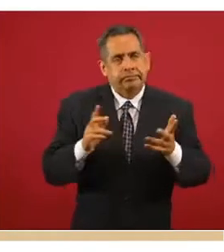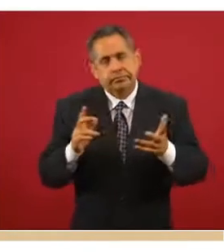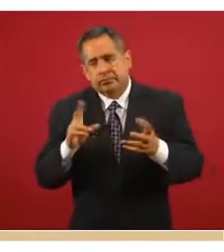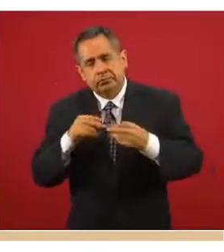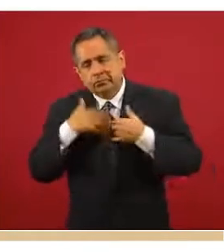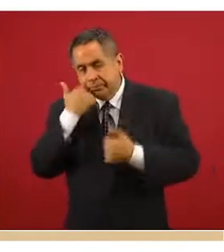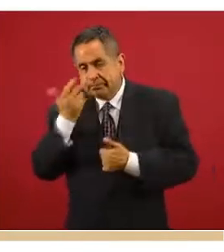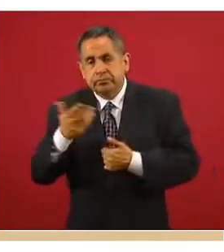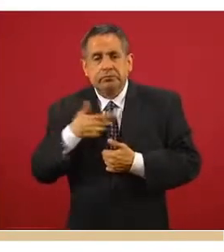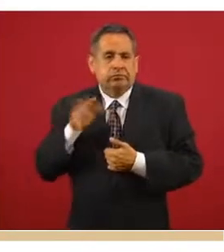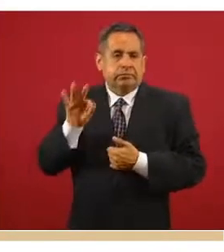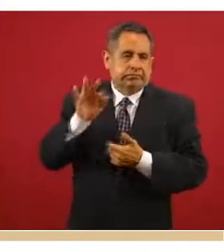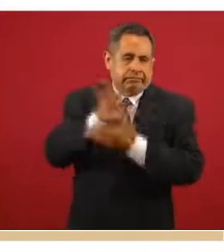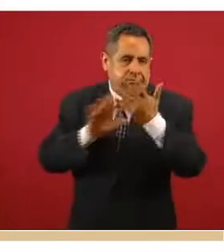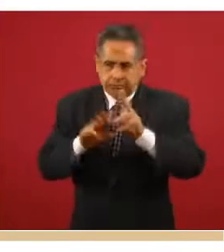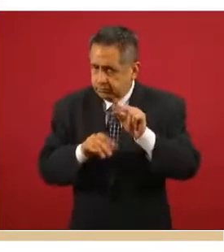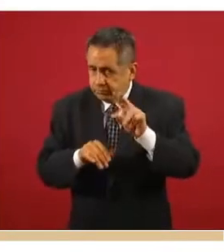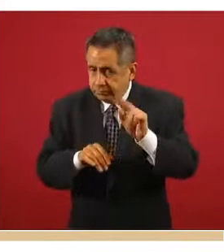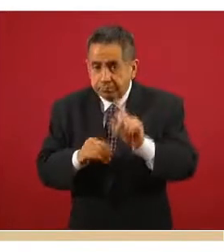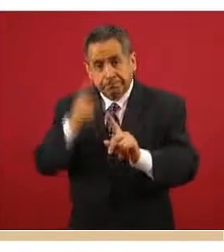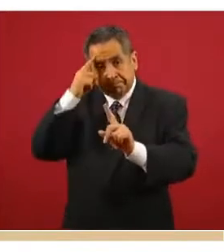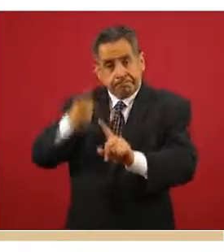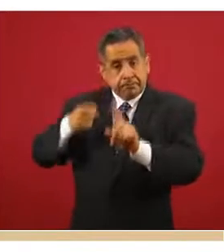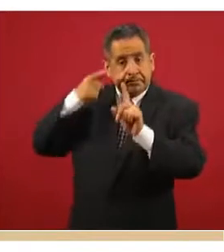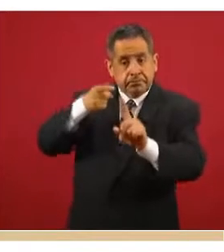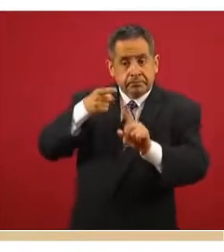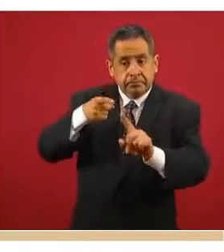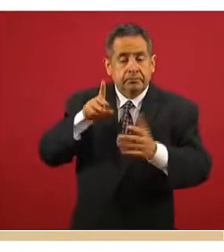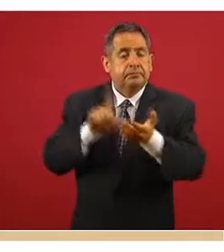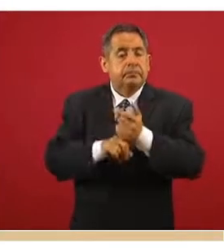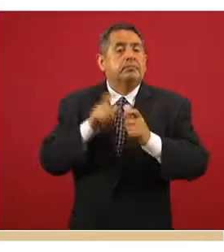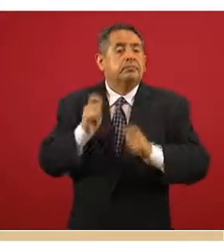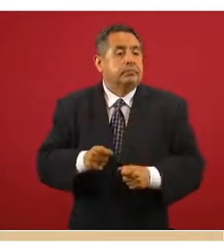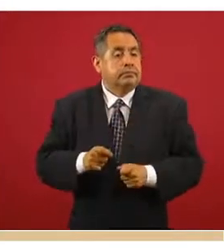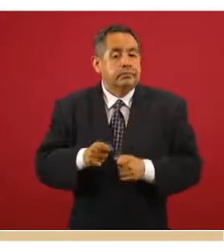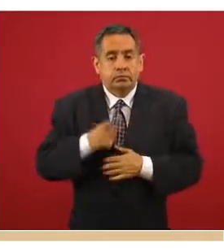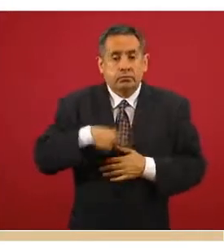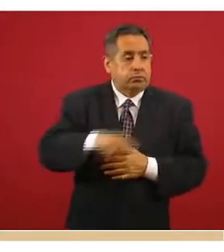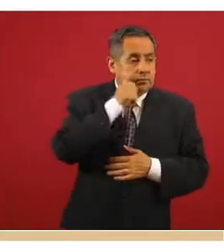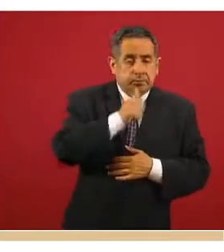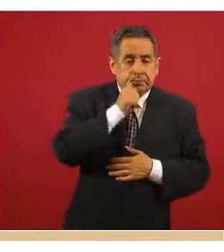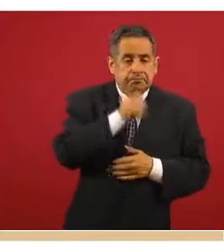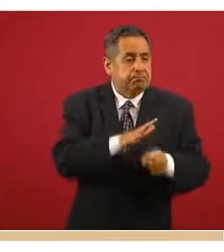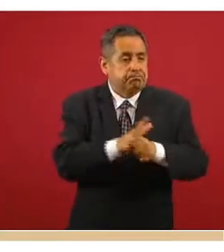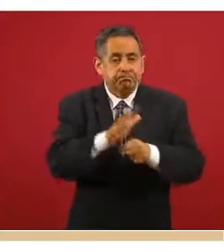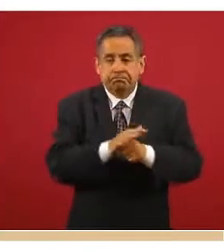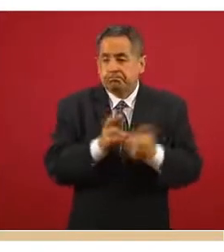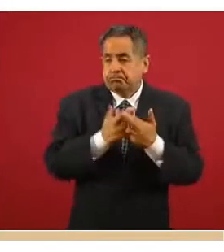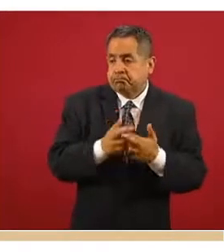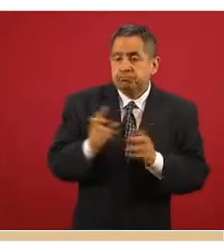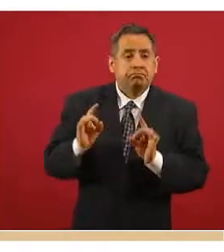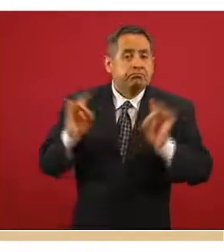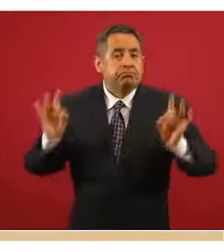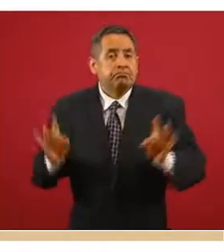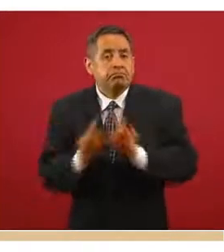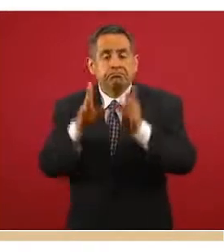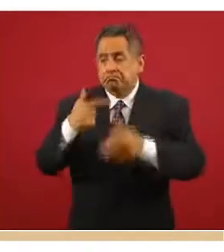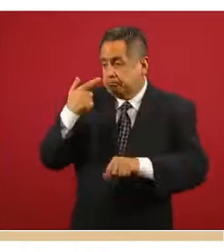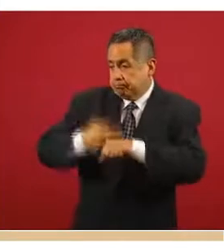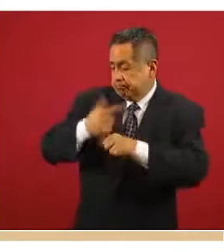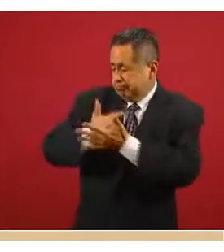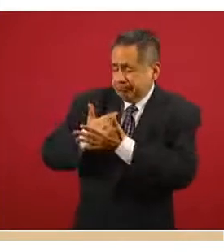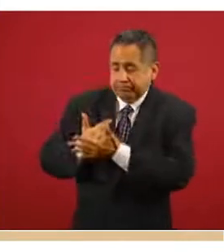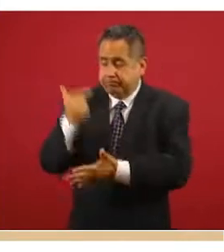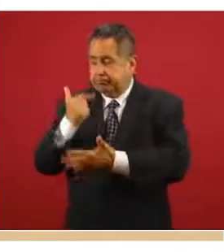o quiere confundir a la población. El propósito es que tengamos siempre la capacidad de atender a personas que así